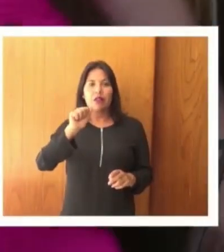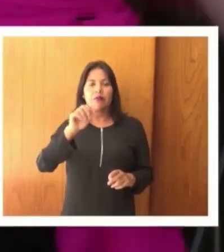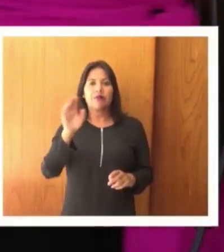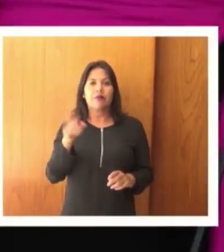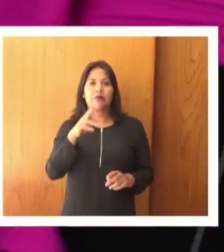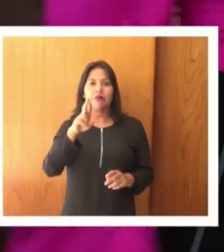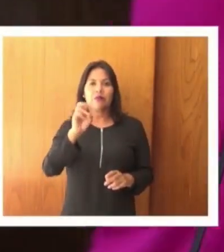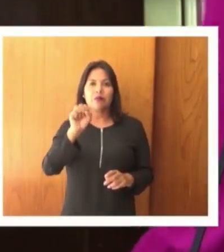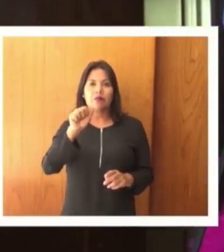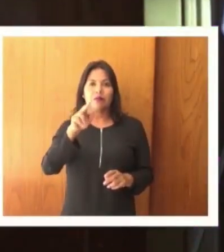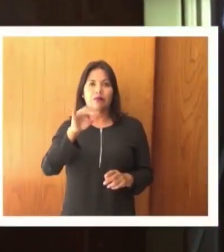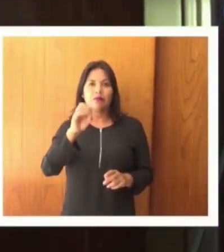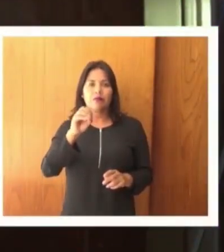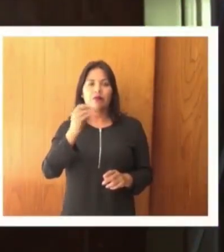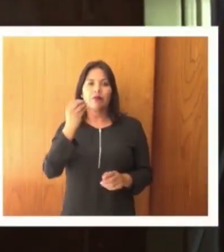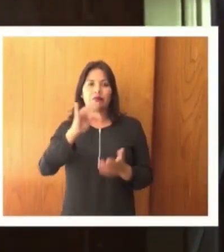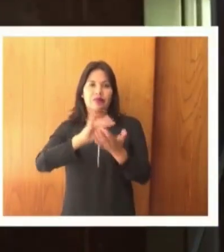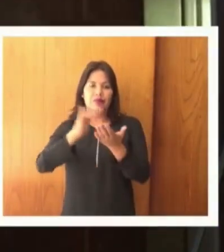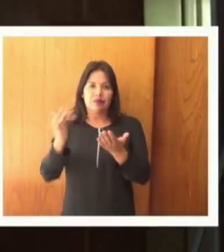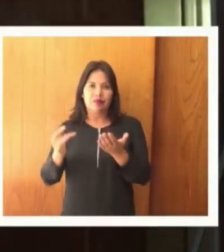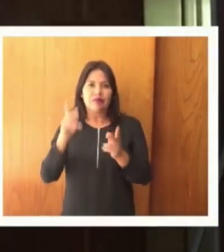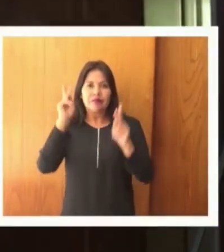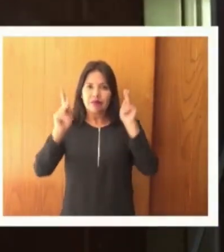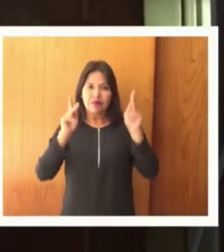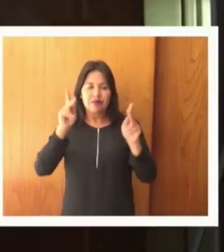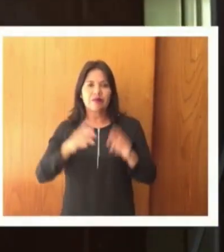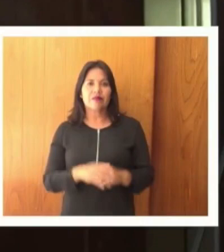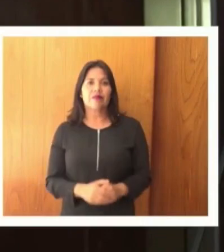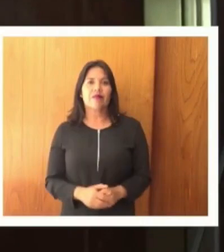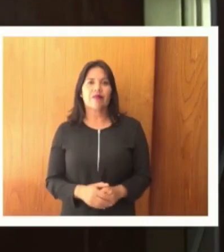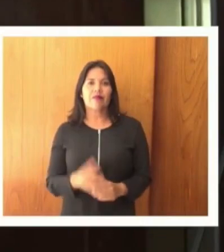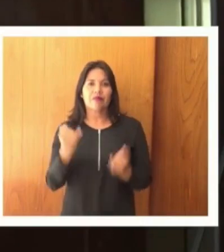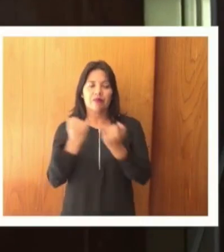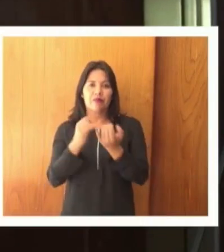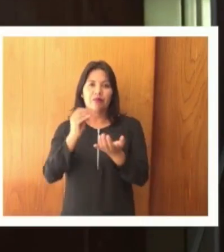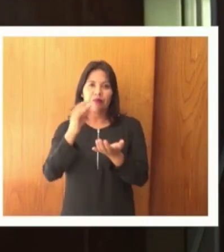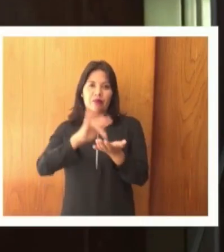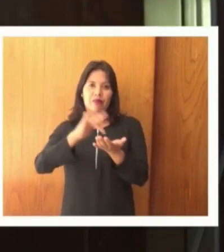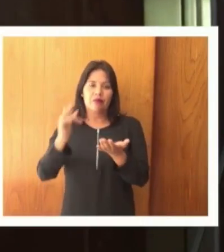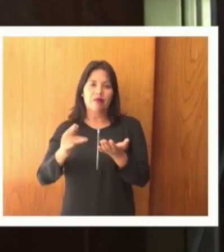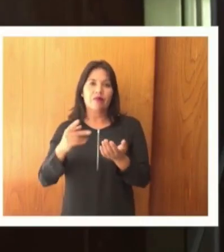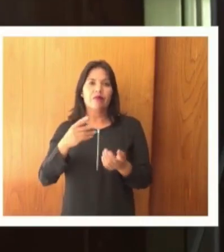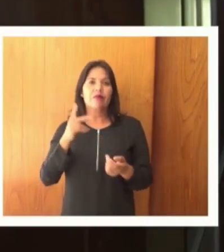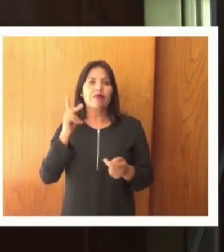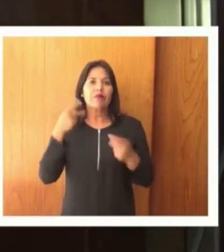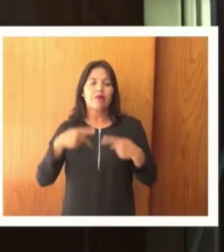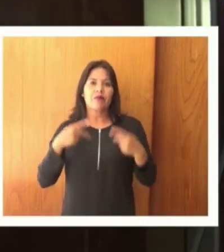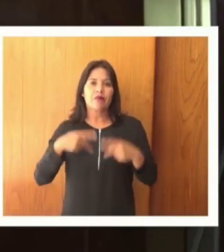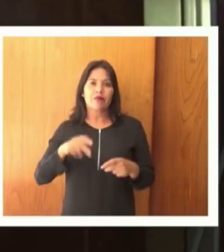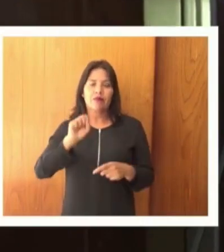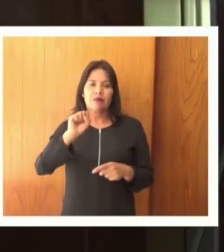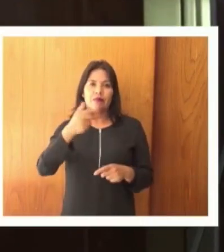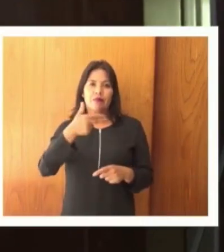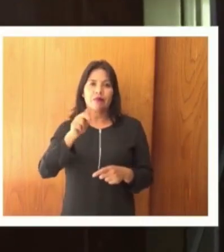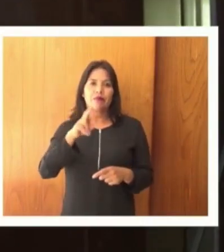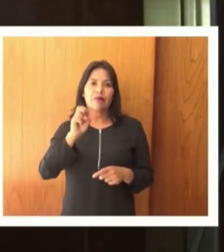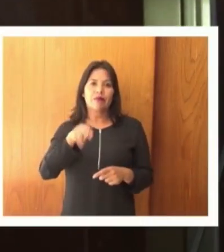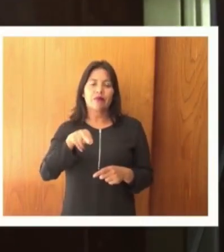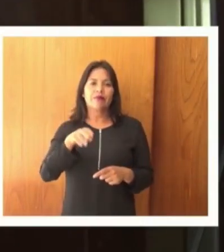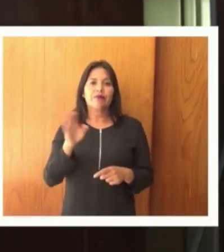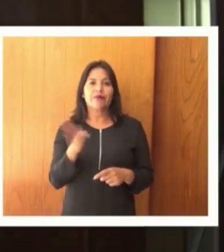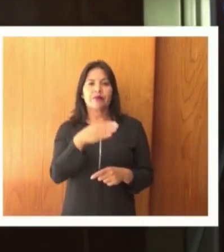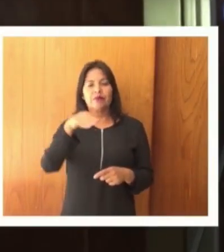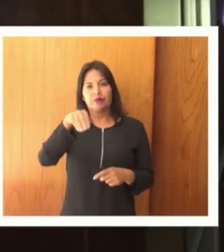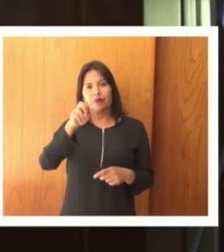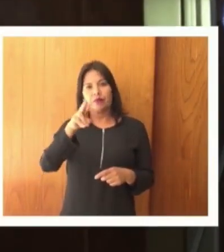María del Rosario Mejía Ayala. Quiero agradecer la presencia de la comisionada Sharon Morales Martínez.